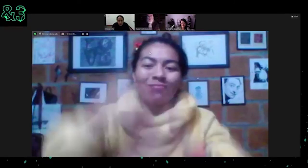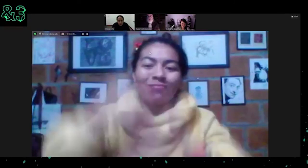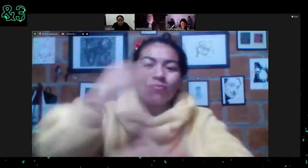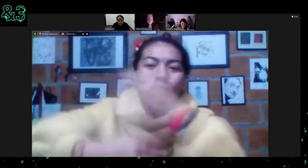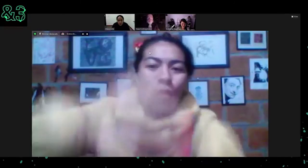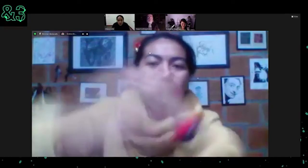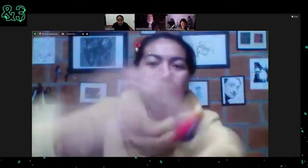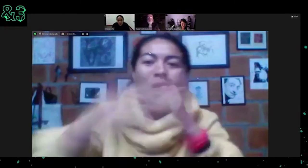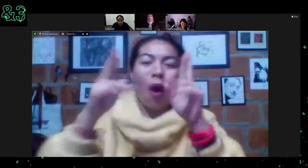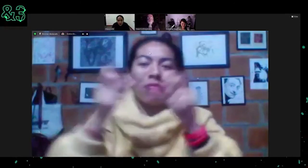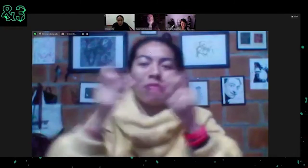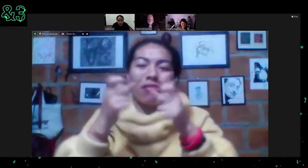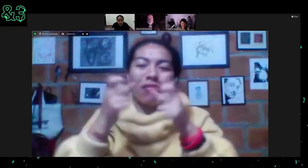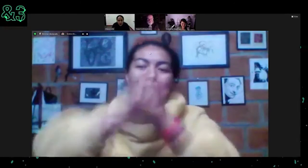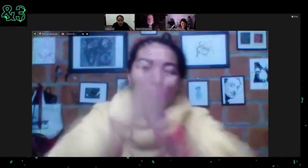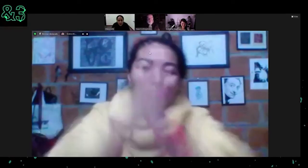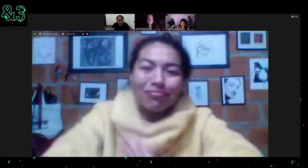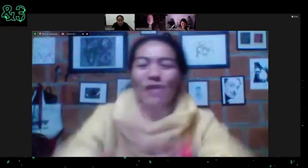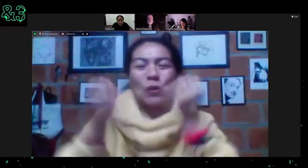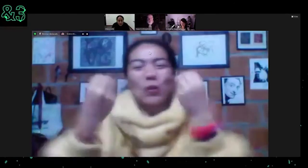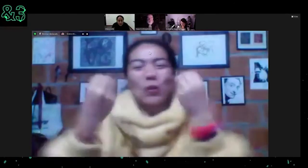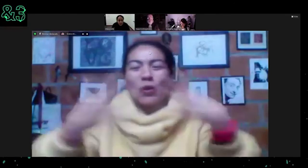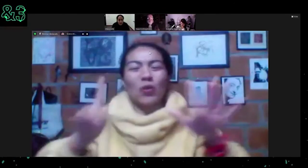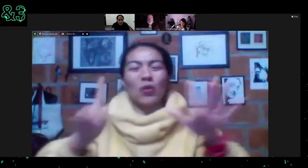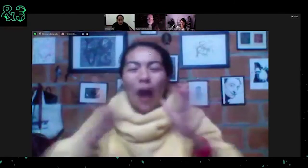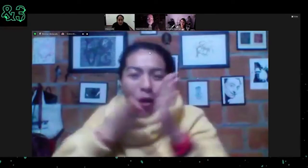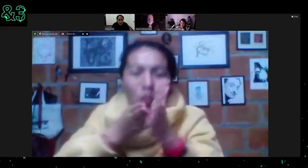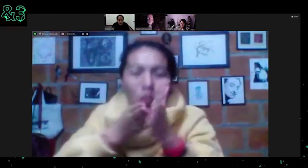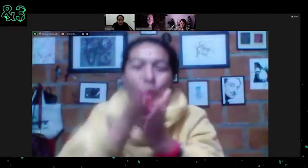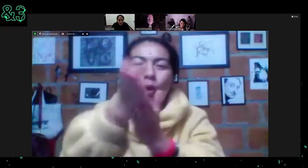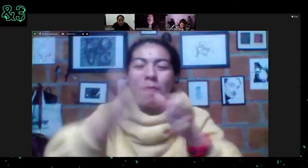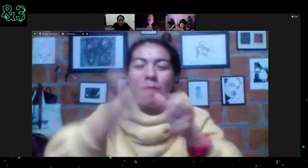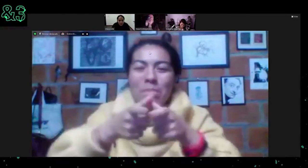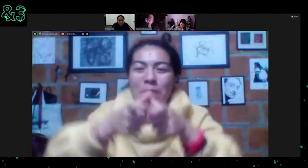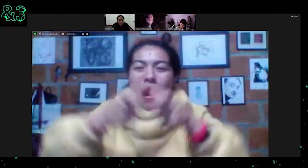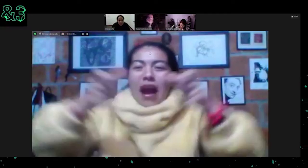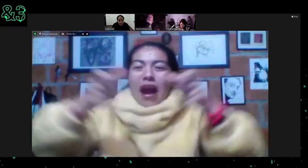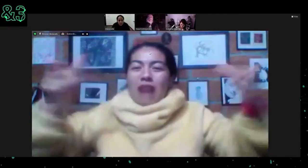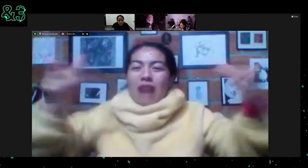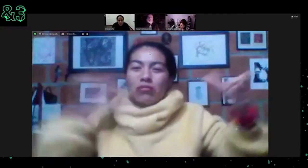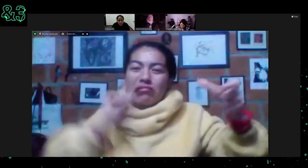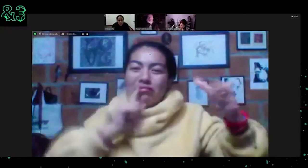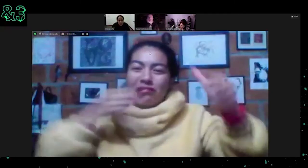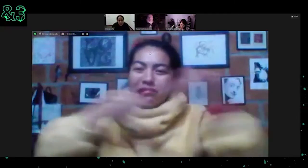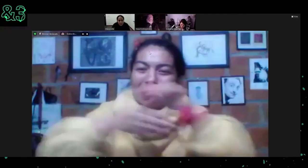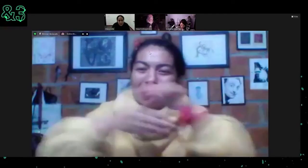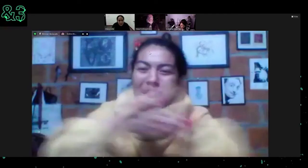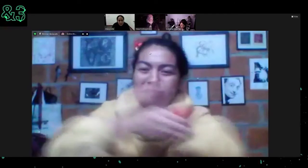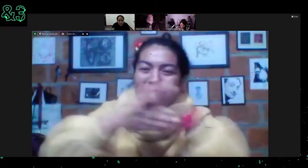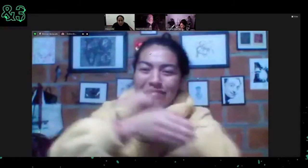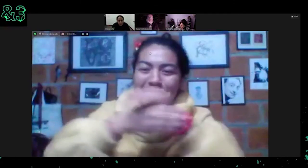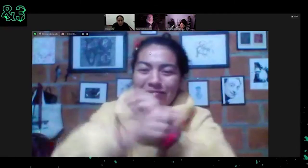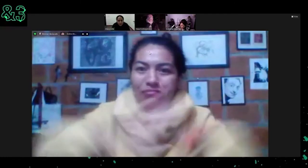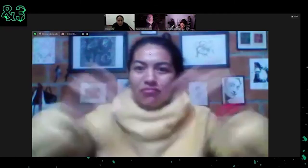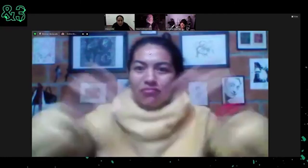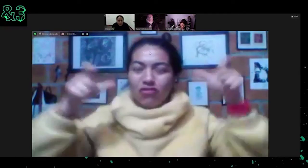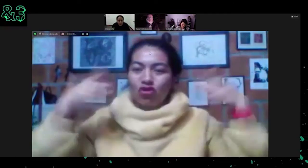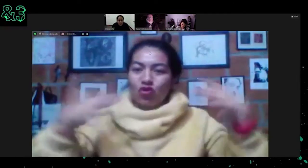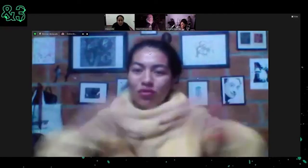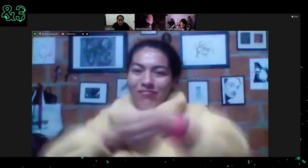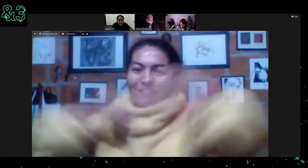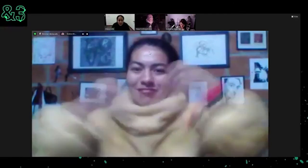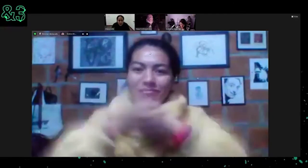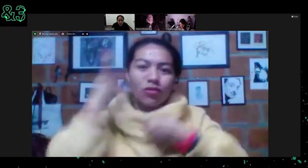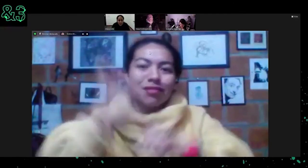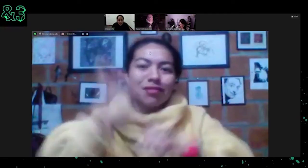cotidianos, yo los puedo llegar a sentir como persona, ¿sí? Entonces es como ver ese espacio que